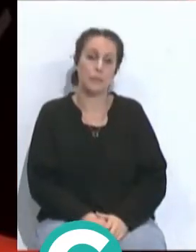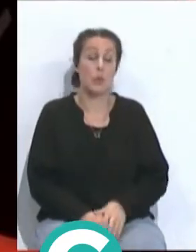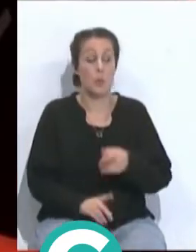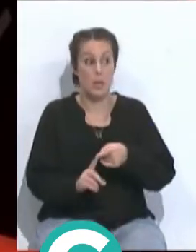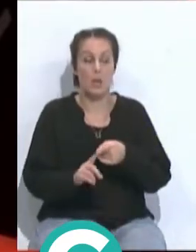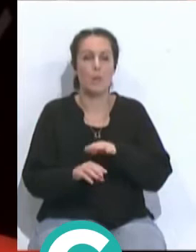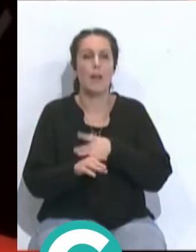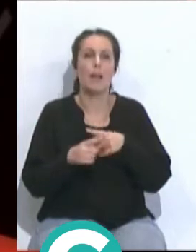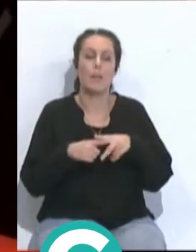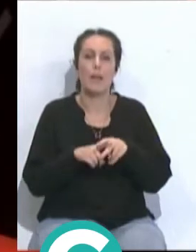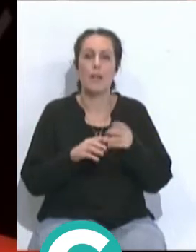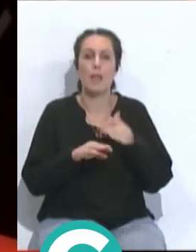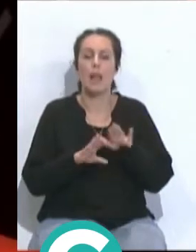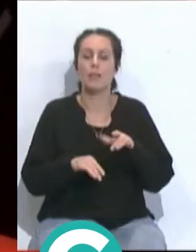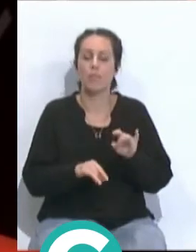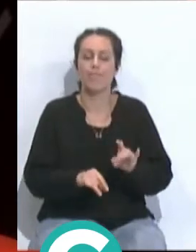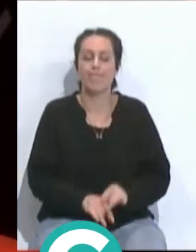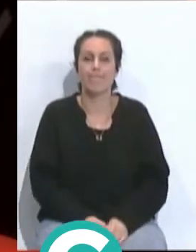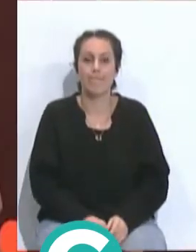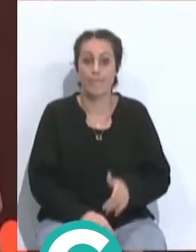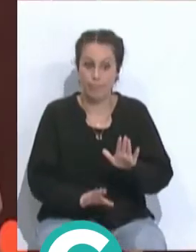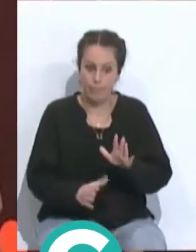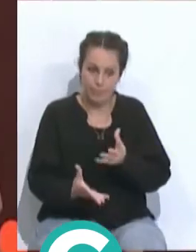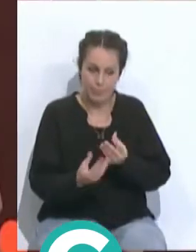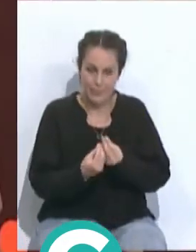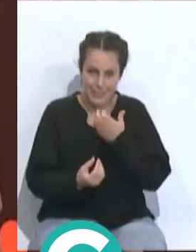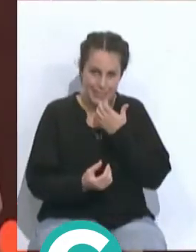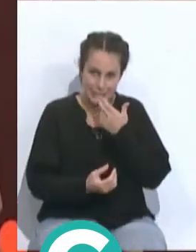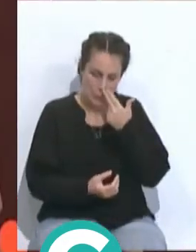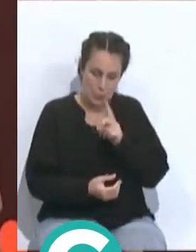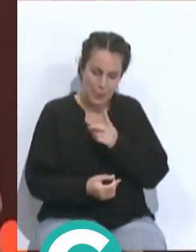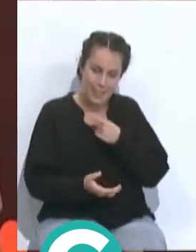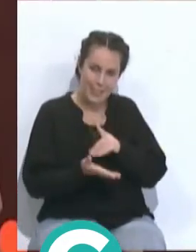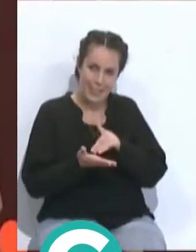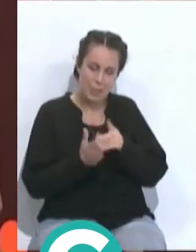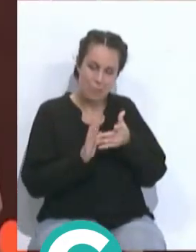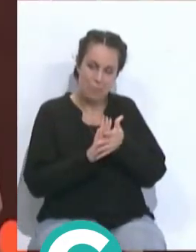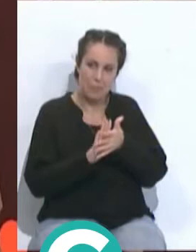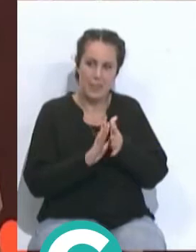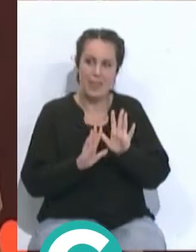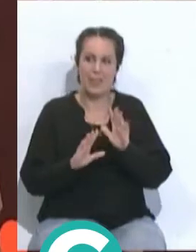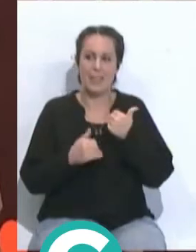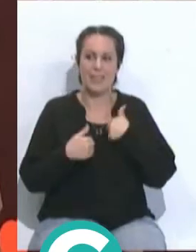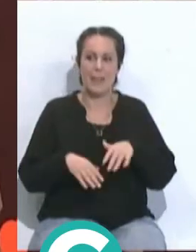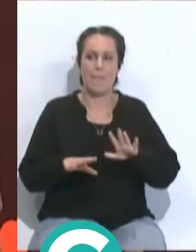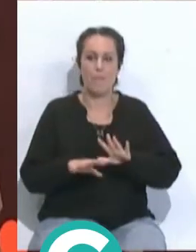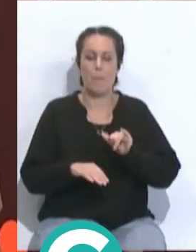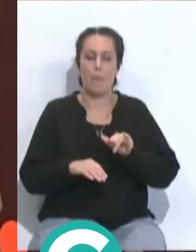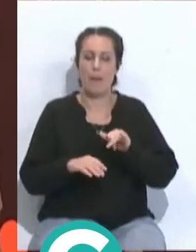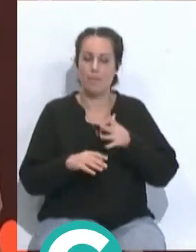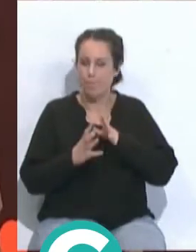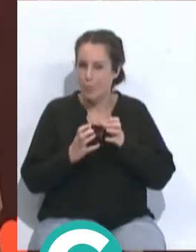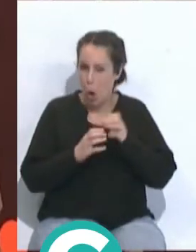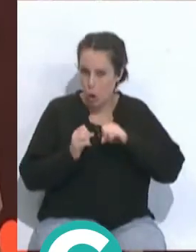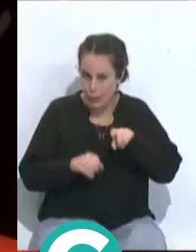utilizarlo de herramienta al final. Desde luego que sí. Oye, quédate aquí conmigo si no te importa. Claro. Quedamos dos datos, ¿vale? mira, vamos a ponernos ya en modo. Yo creo que tienes ganas de concurso, ¿a